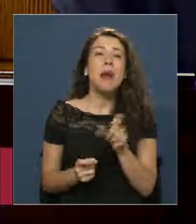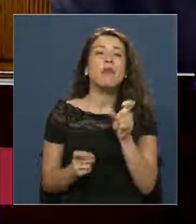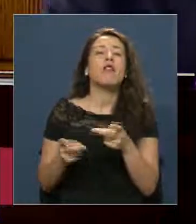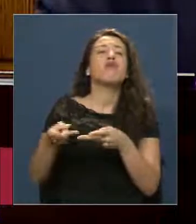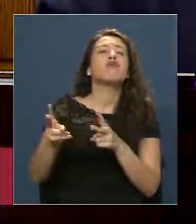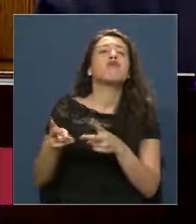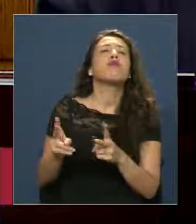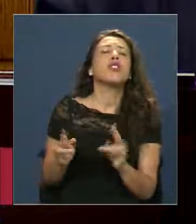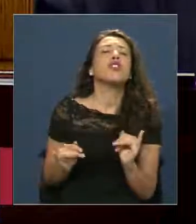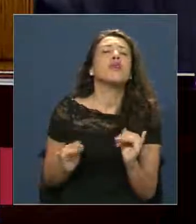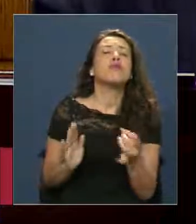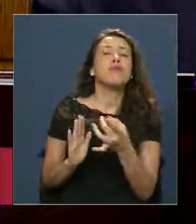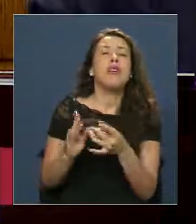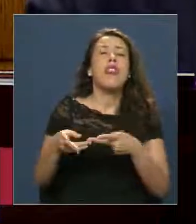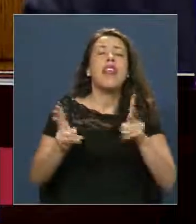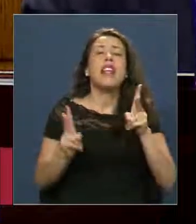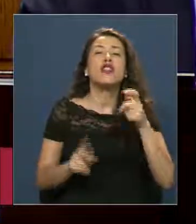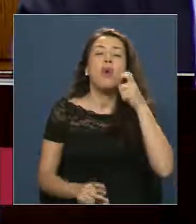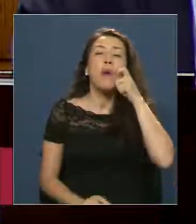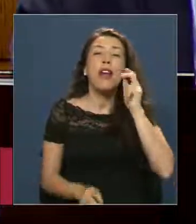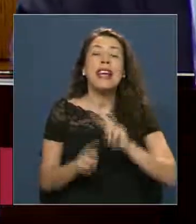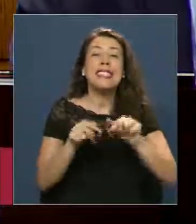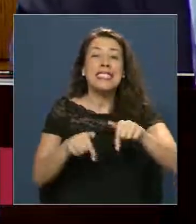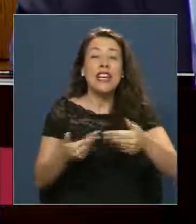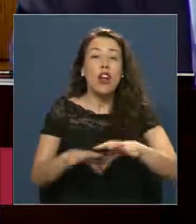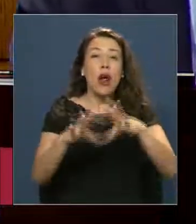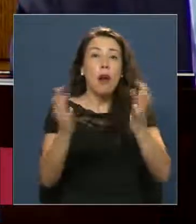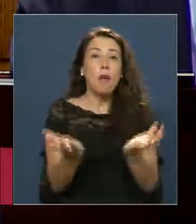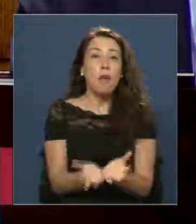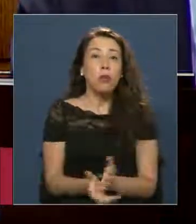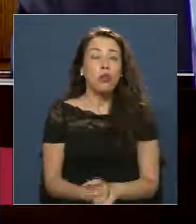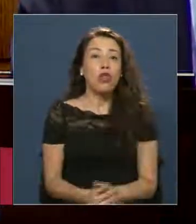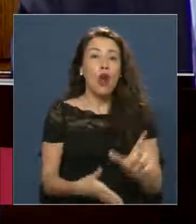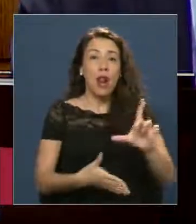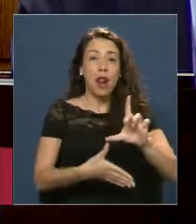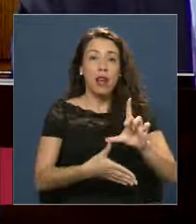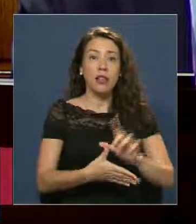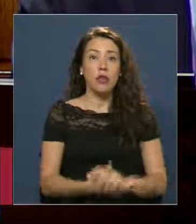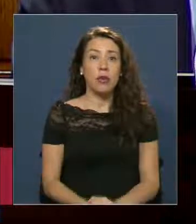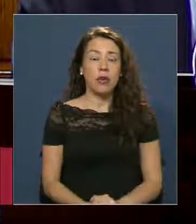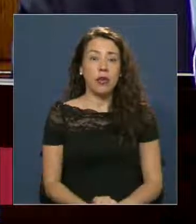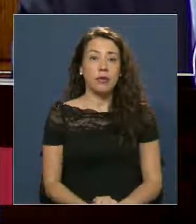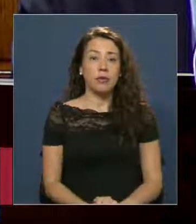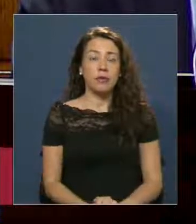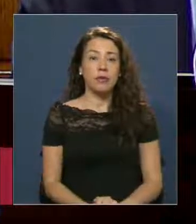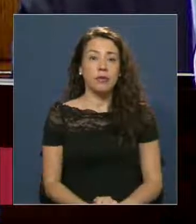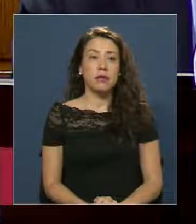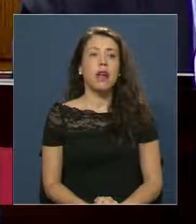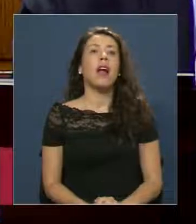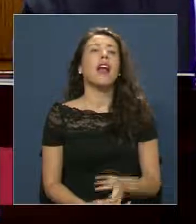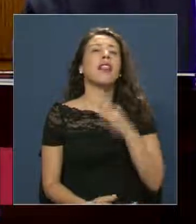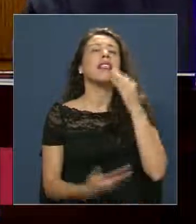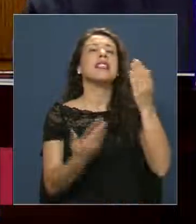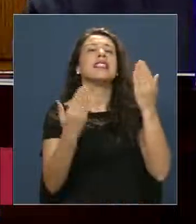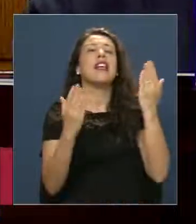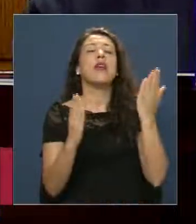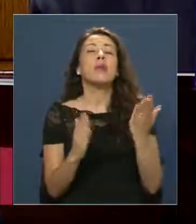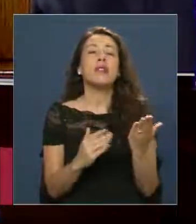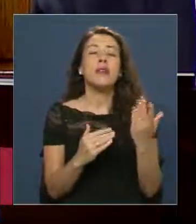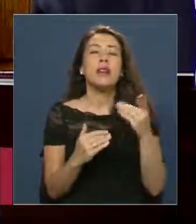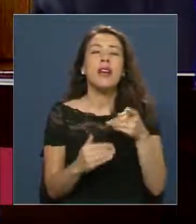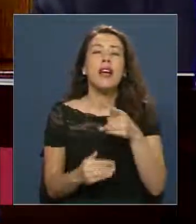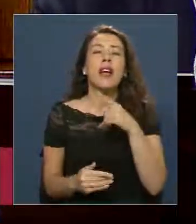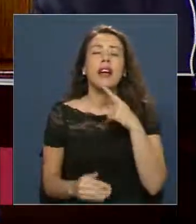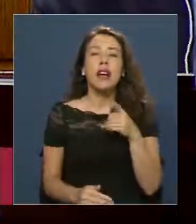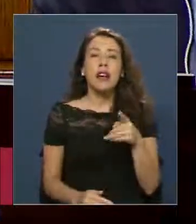las violaciones a los derechos humanos que ocurren hoy en el mundo, hoy en Latinoamérica. Le mandan saluditos a Corea del Norte, dicen